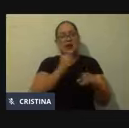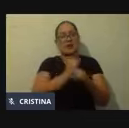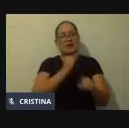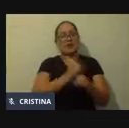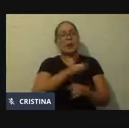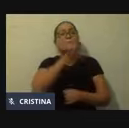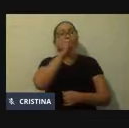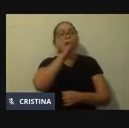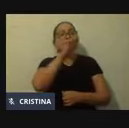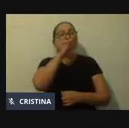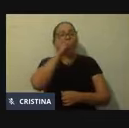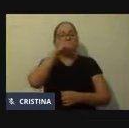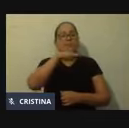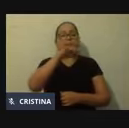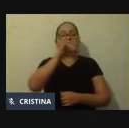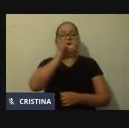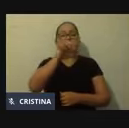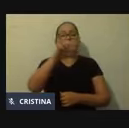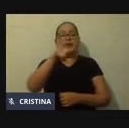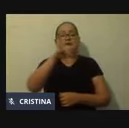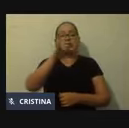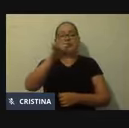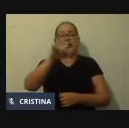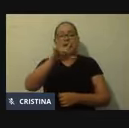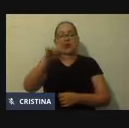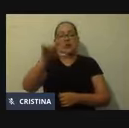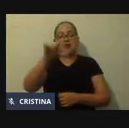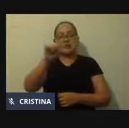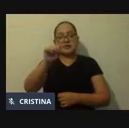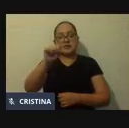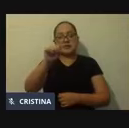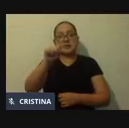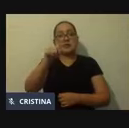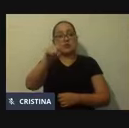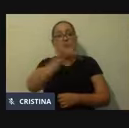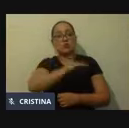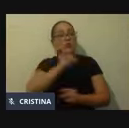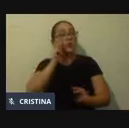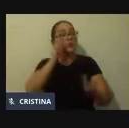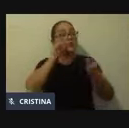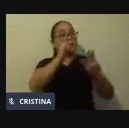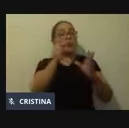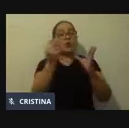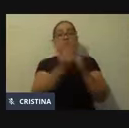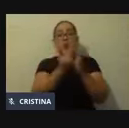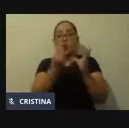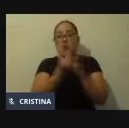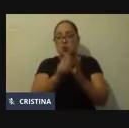Mamás Millennial, y en esta plataforma de Mamás Millennial tú vas a encontrar cursos,